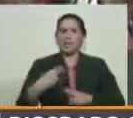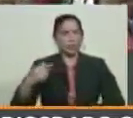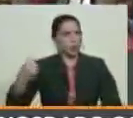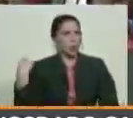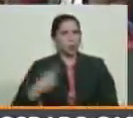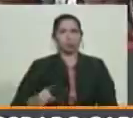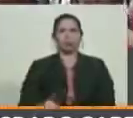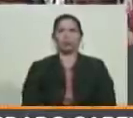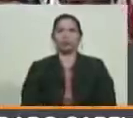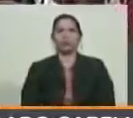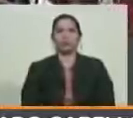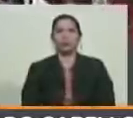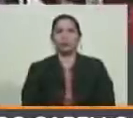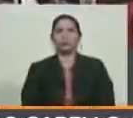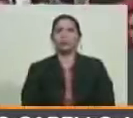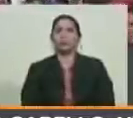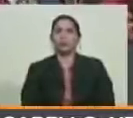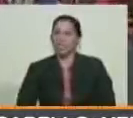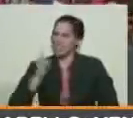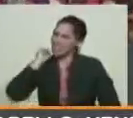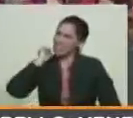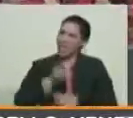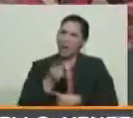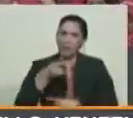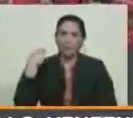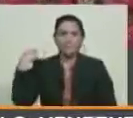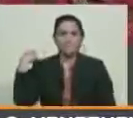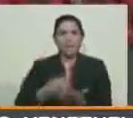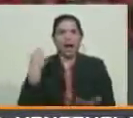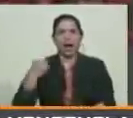Venga de donde venga. Tiene que pagar.